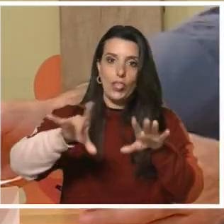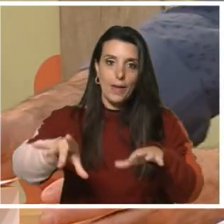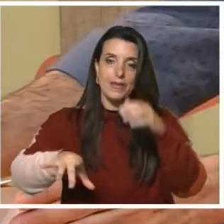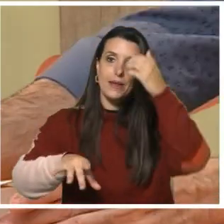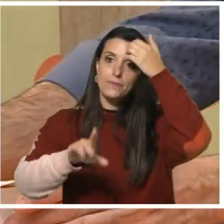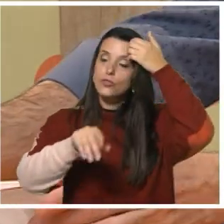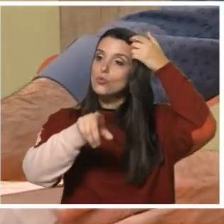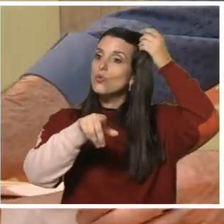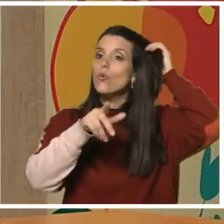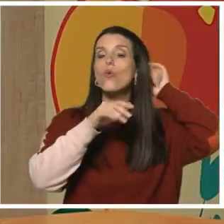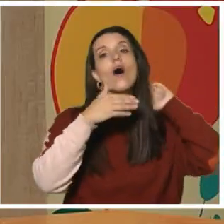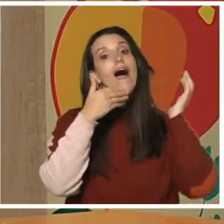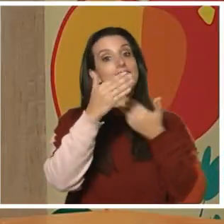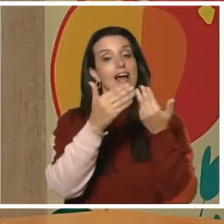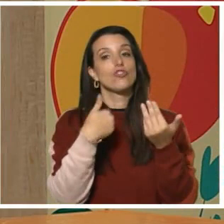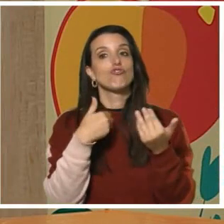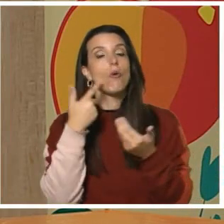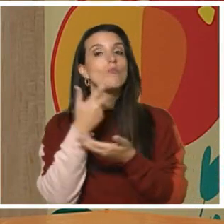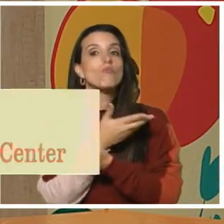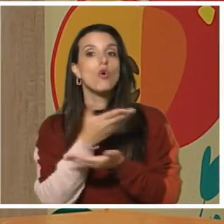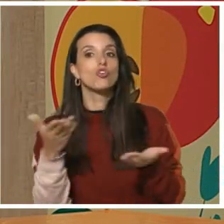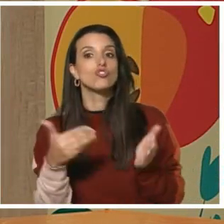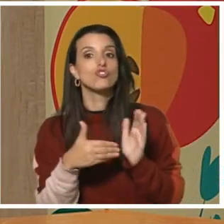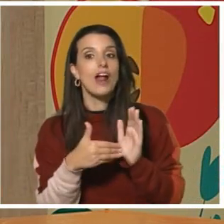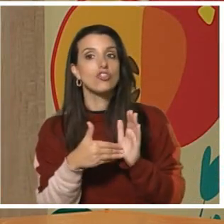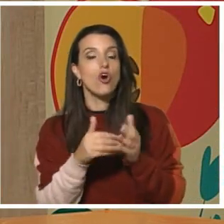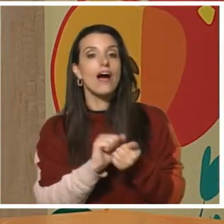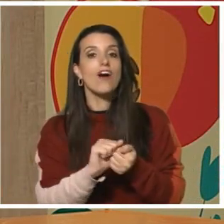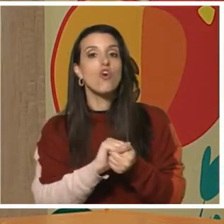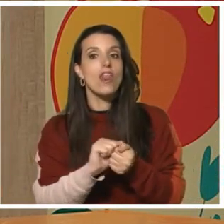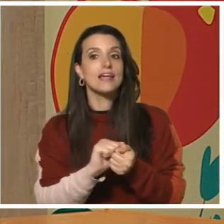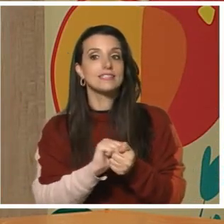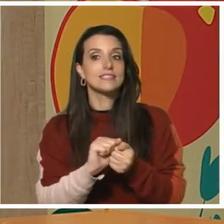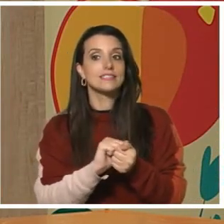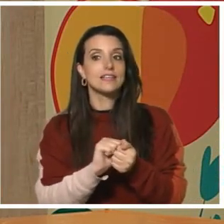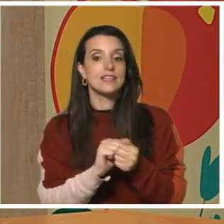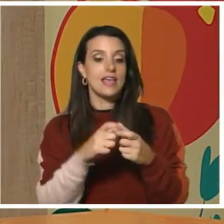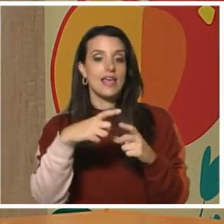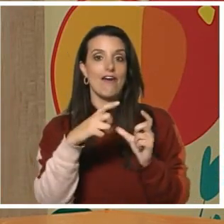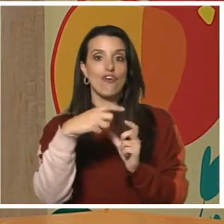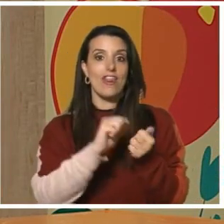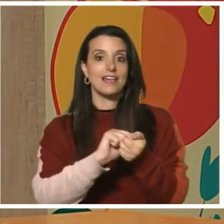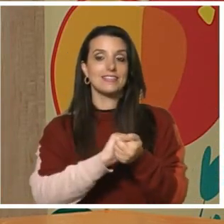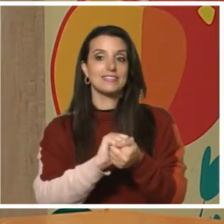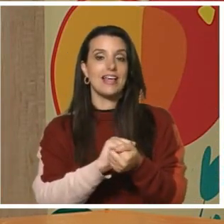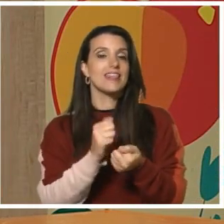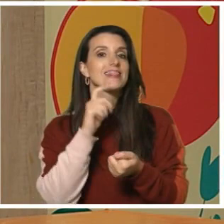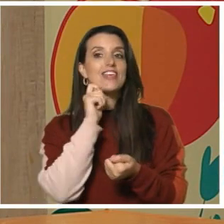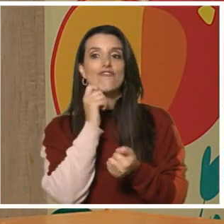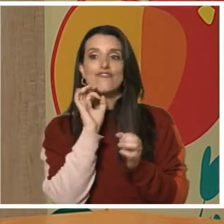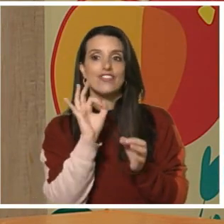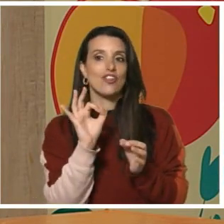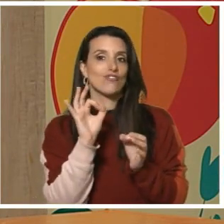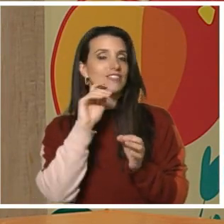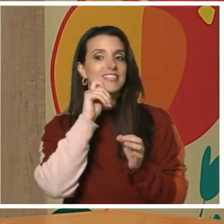Mientras vos vas hablando, yo les voy a ir mostrando estos jabones de los que estás hablando, porque realmente son una maravilla, no